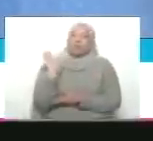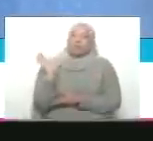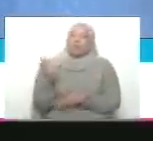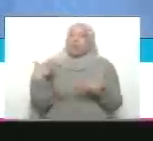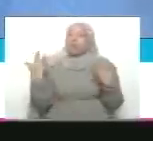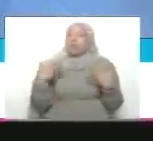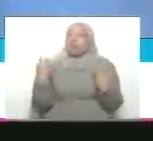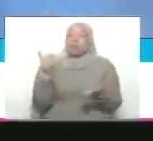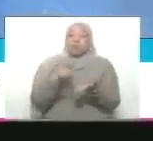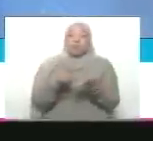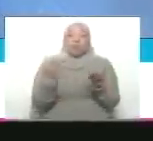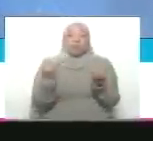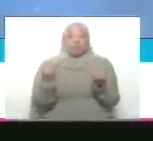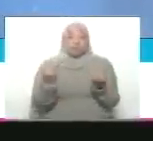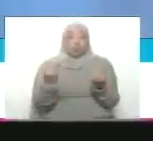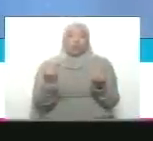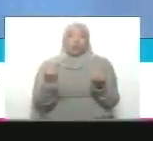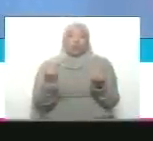confianza